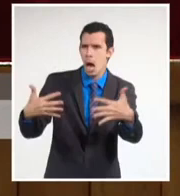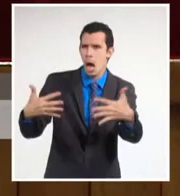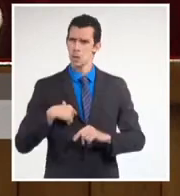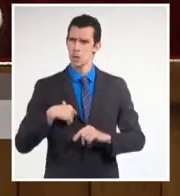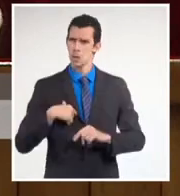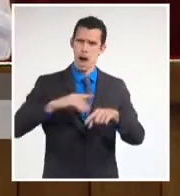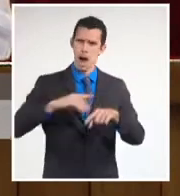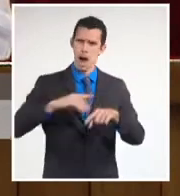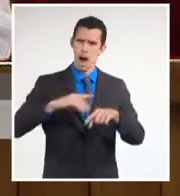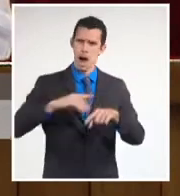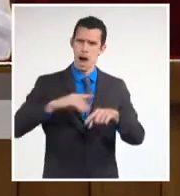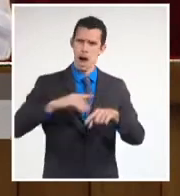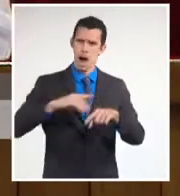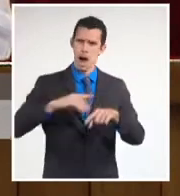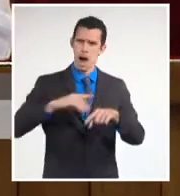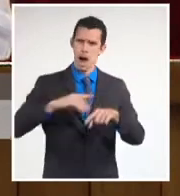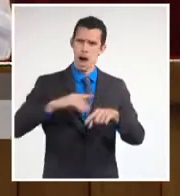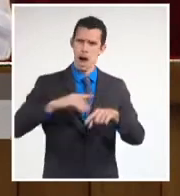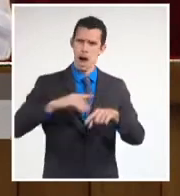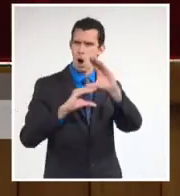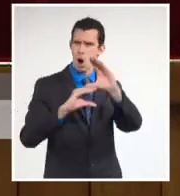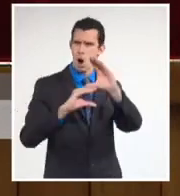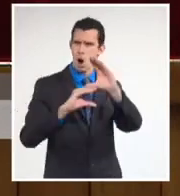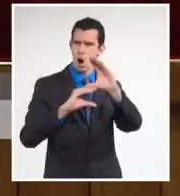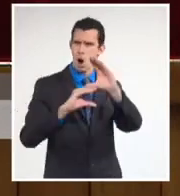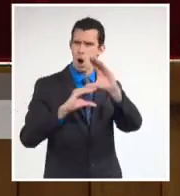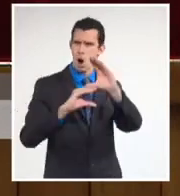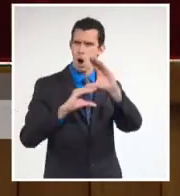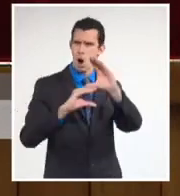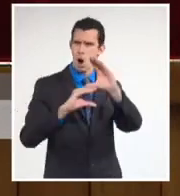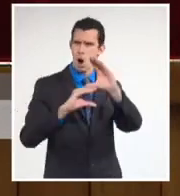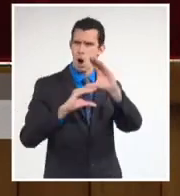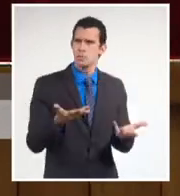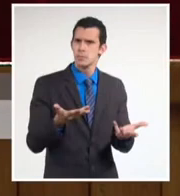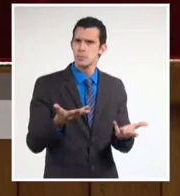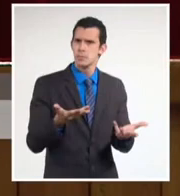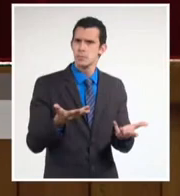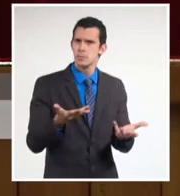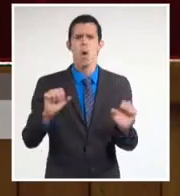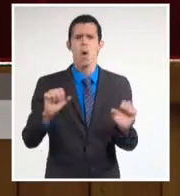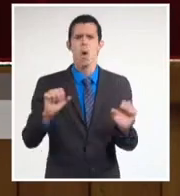no da para comprar la cantidad de bienes y servicios que se habían previsto, hay que subir los salarios.